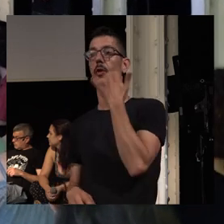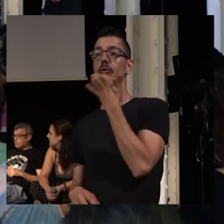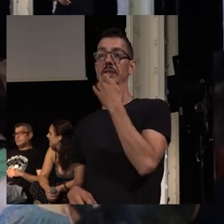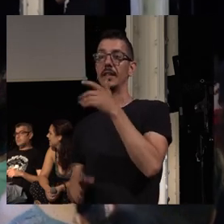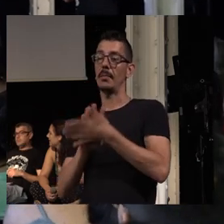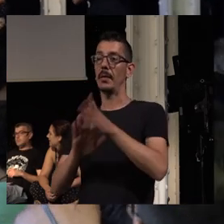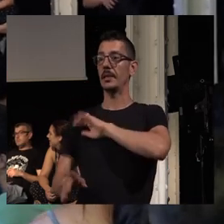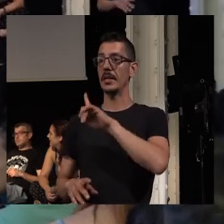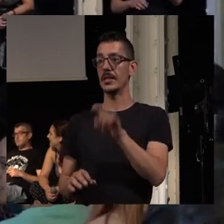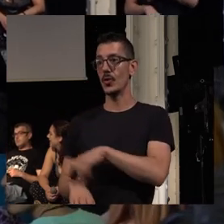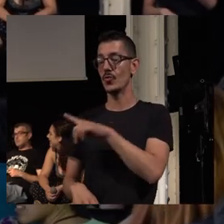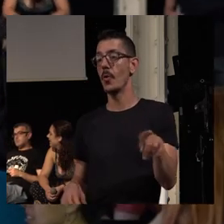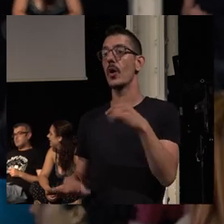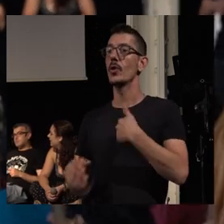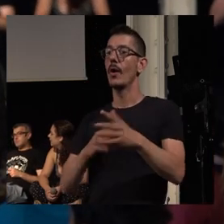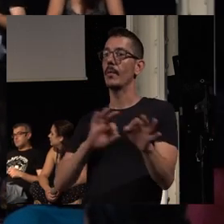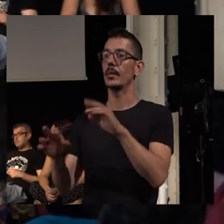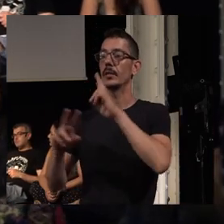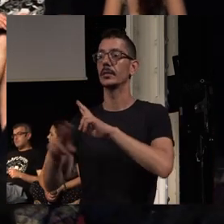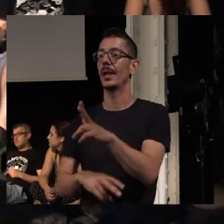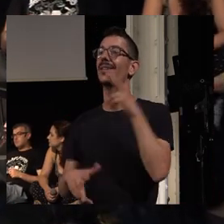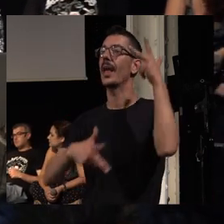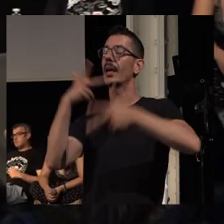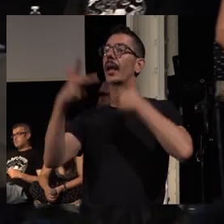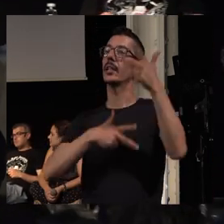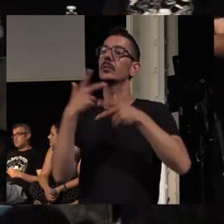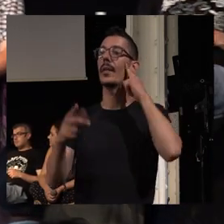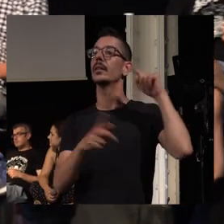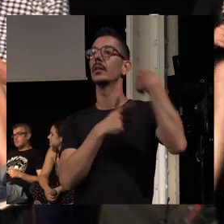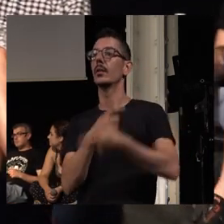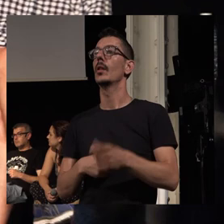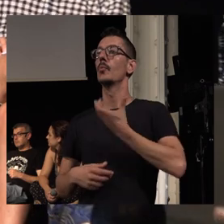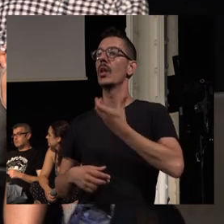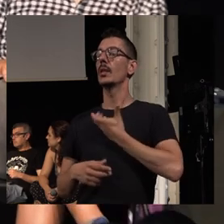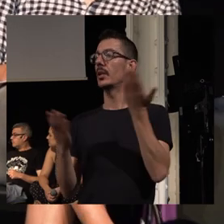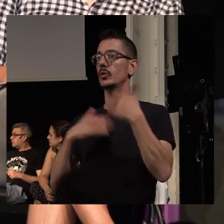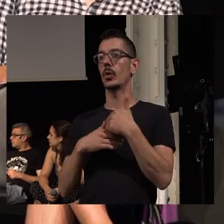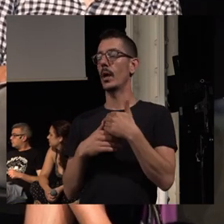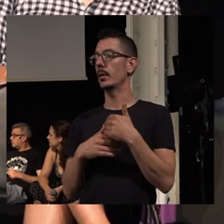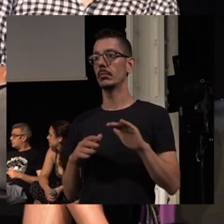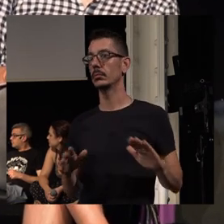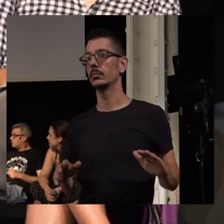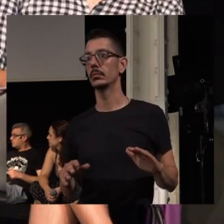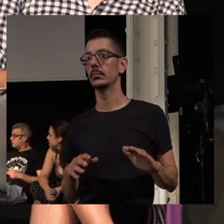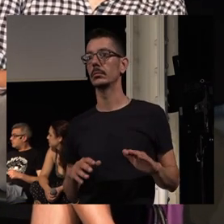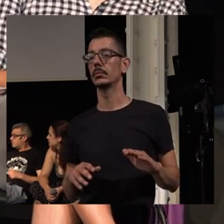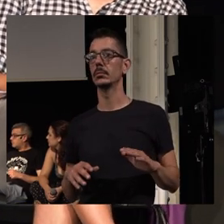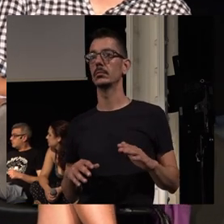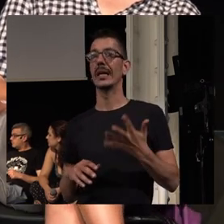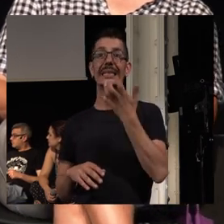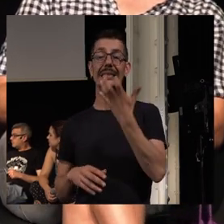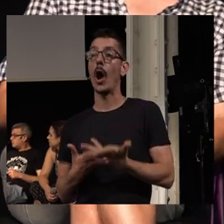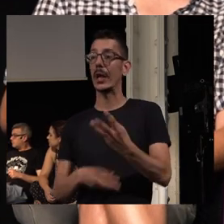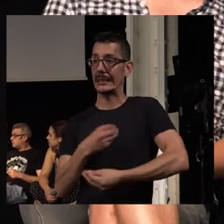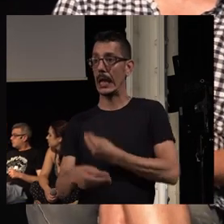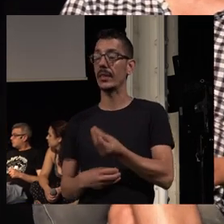Pero sí te voy a contestar. A ver, yo he sido sincera, en Euskal Herria no hay una tradición de municipalismo. O sea, es que esto es que, además, si se está haciendo, es decir, sí